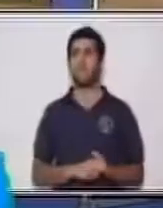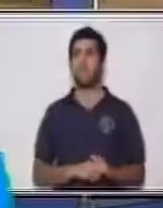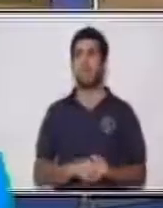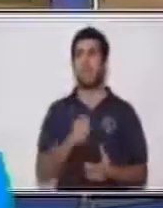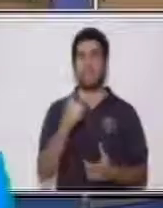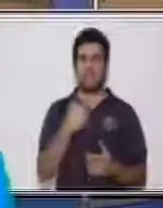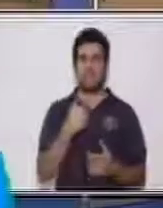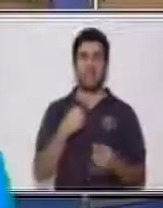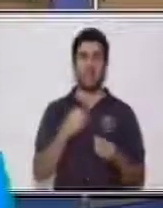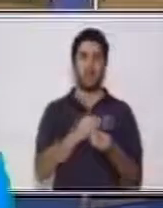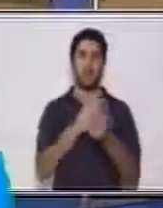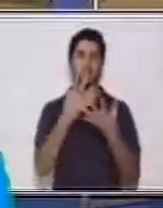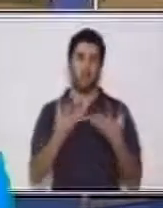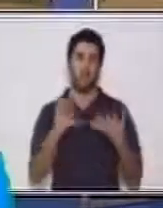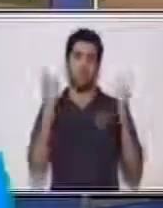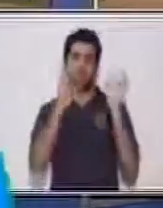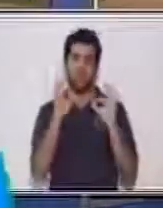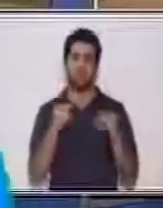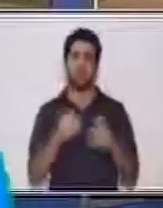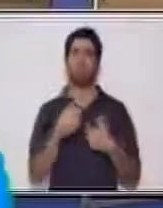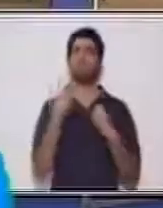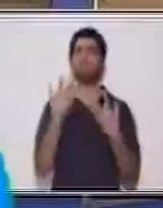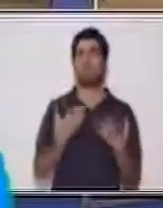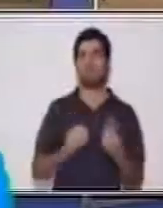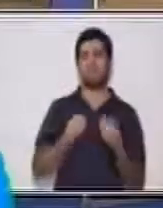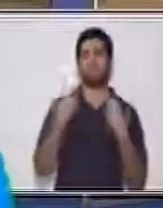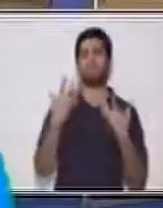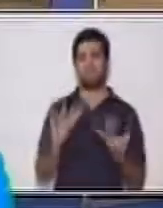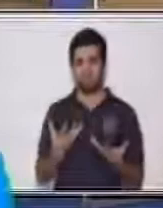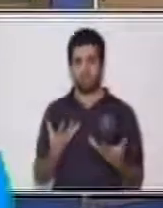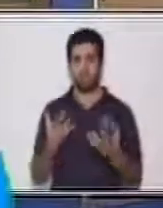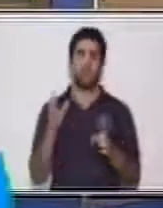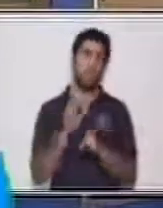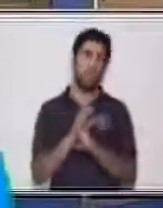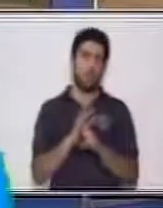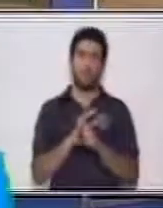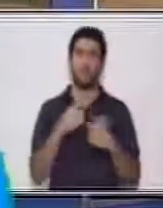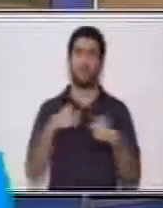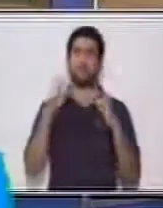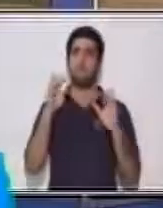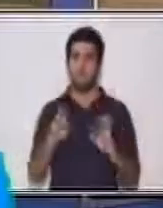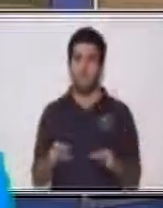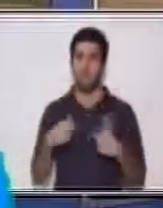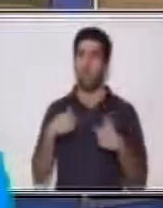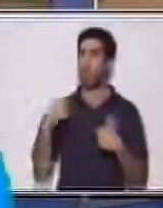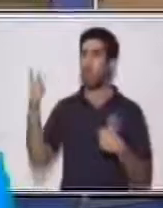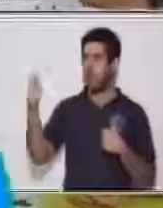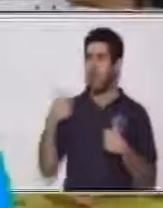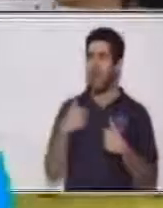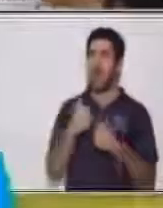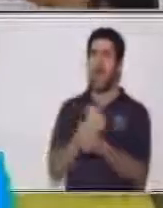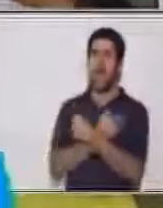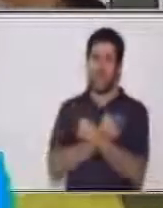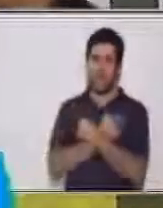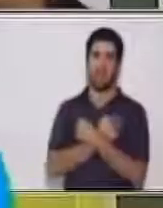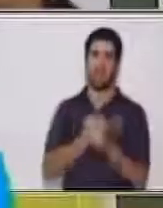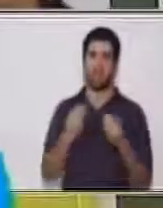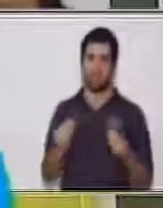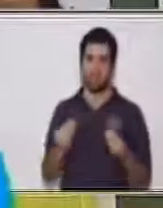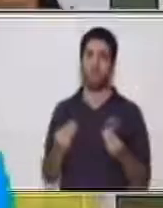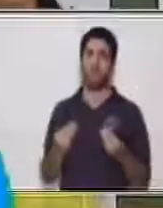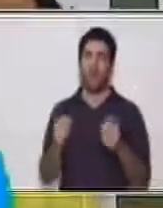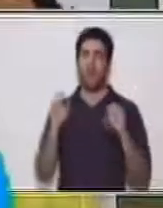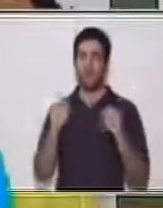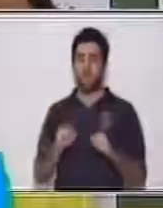matices afectivos. ¿Por qué? Porque si es una persona a la cual yo le tengo mucho cariño, puedo utilizar palabras con